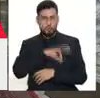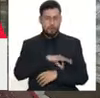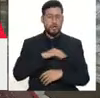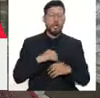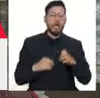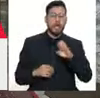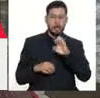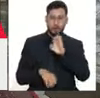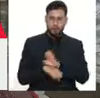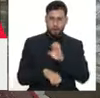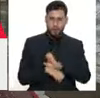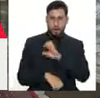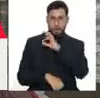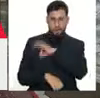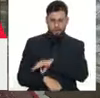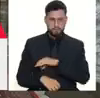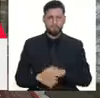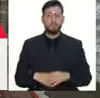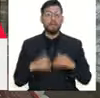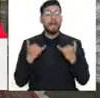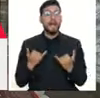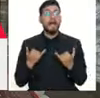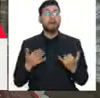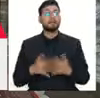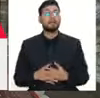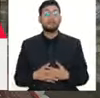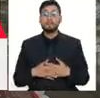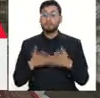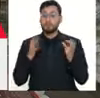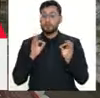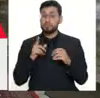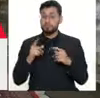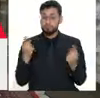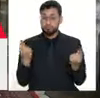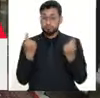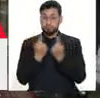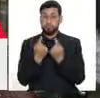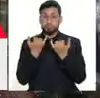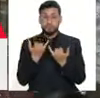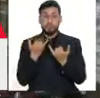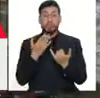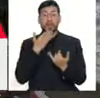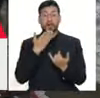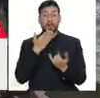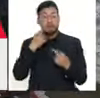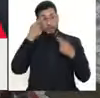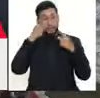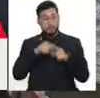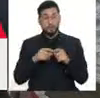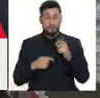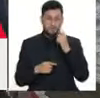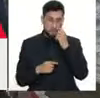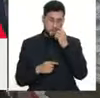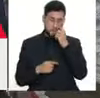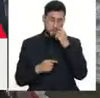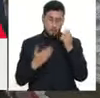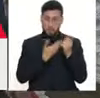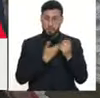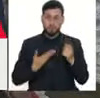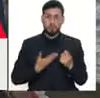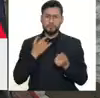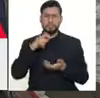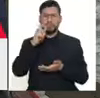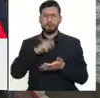Ecuador. Ahora lo que sigue de acuerdo a la agenda de este encuentro presidencial es